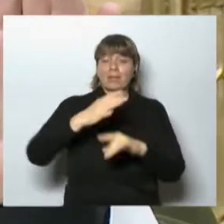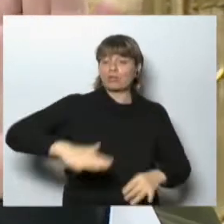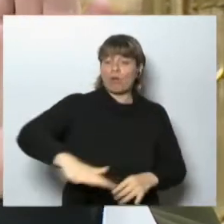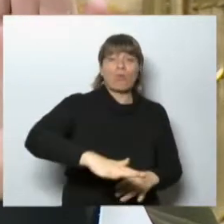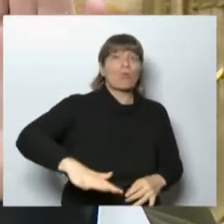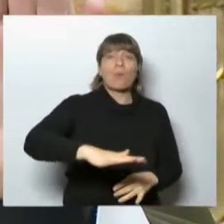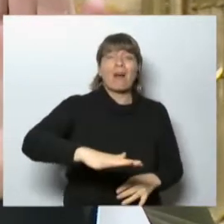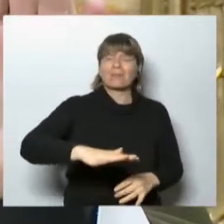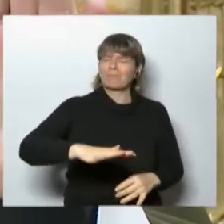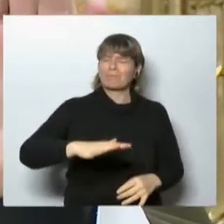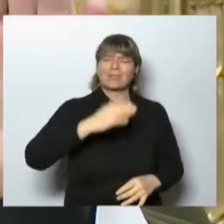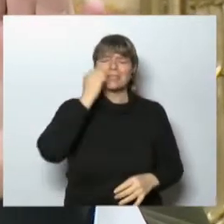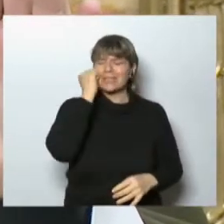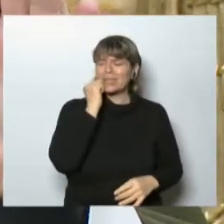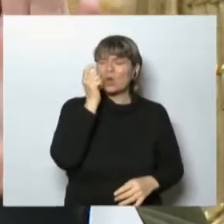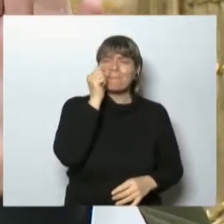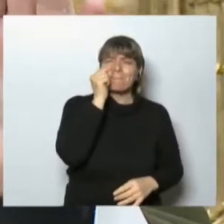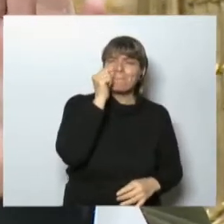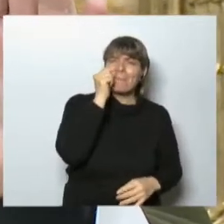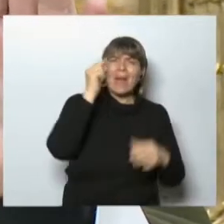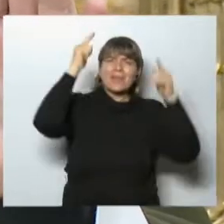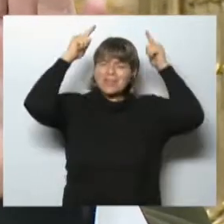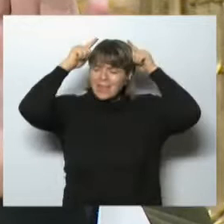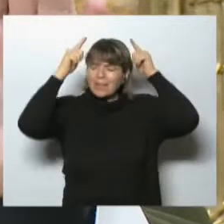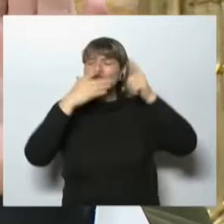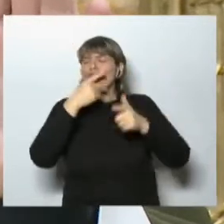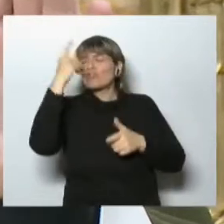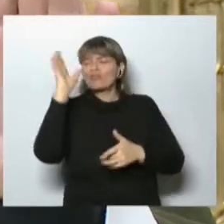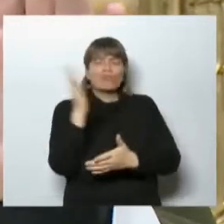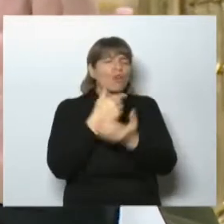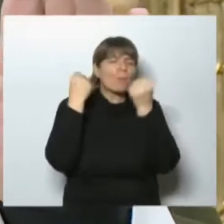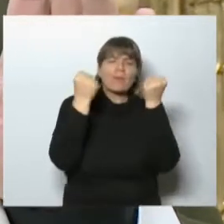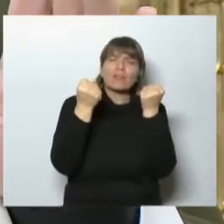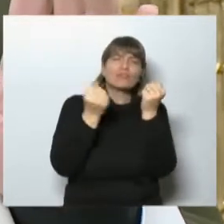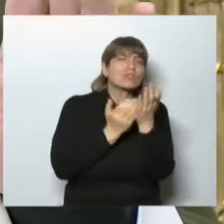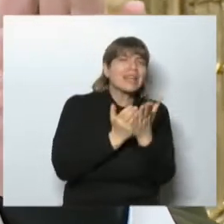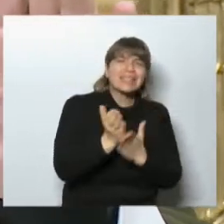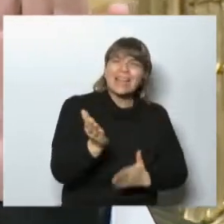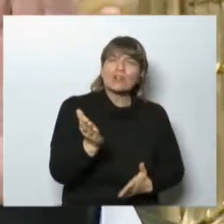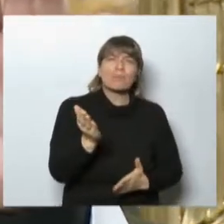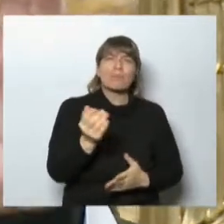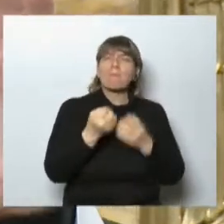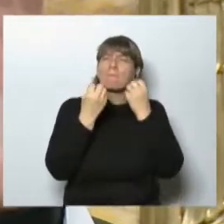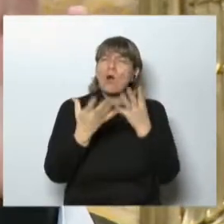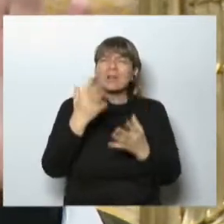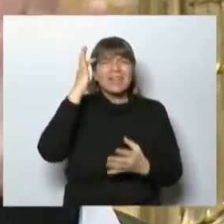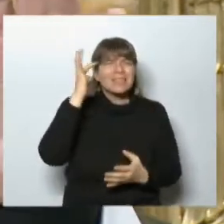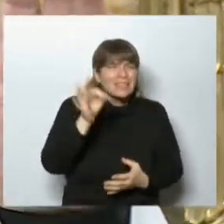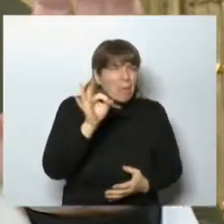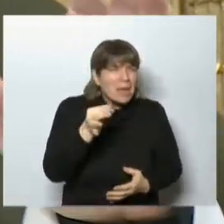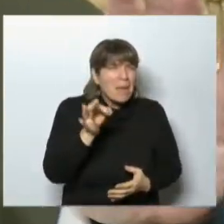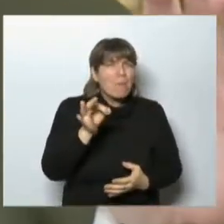lugar, Señor Padre Santo, Dios Todopoderoso y Eterno. Porque reconocemos